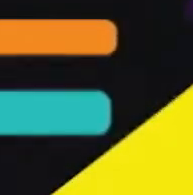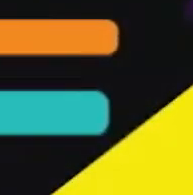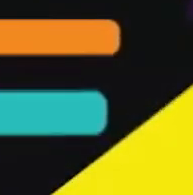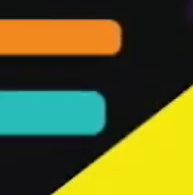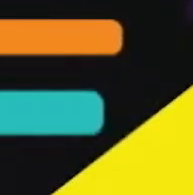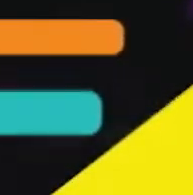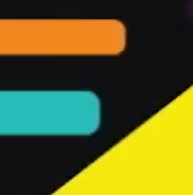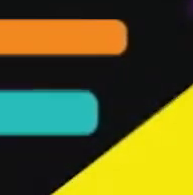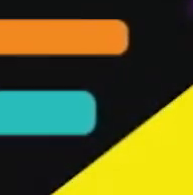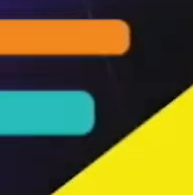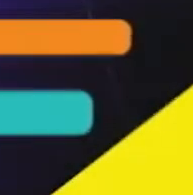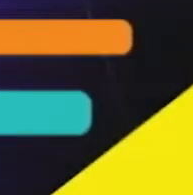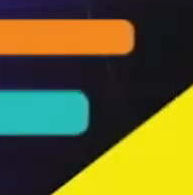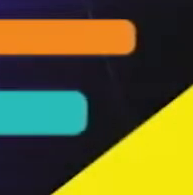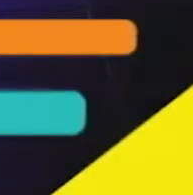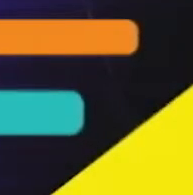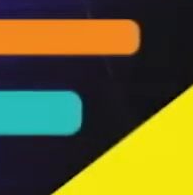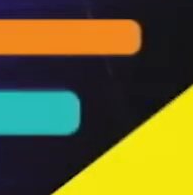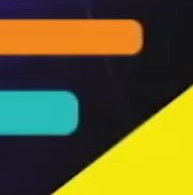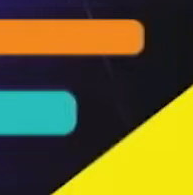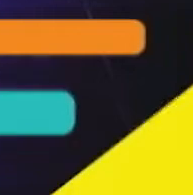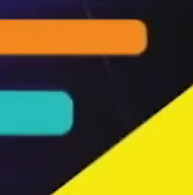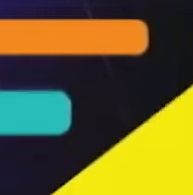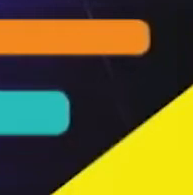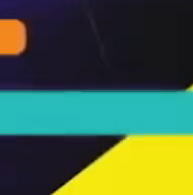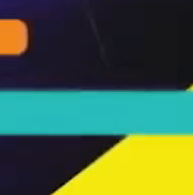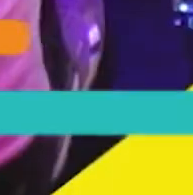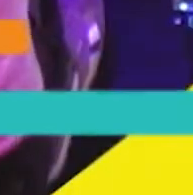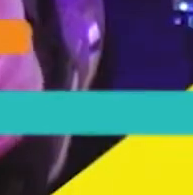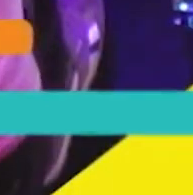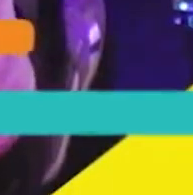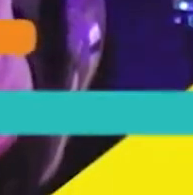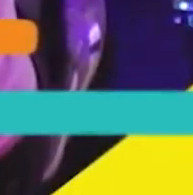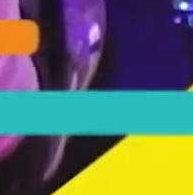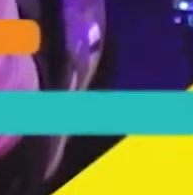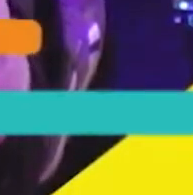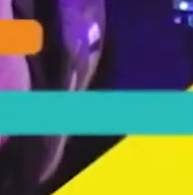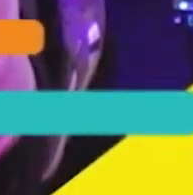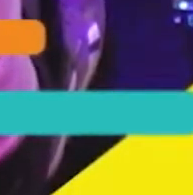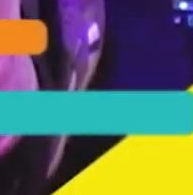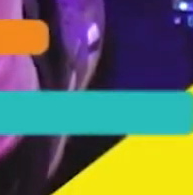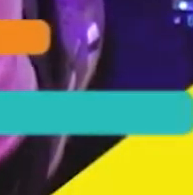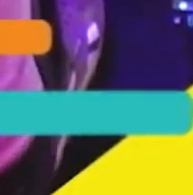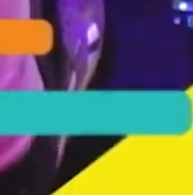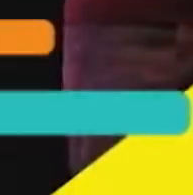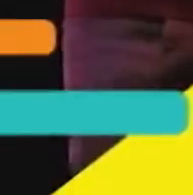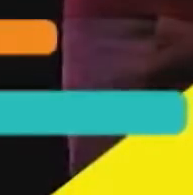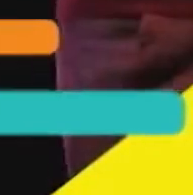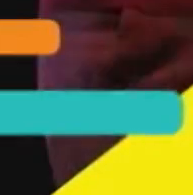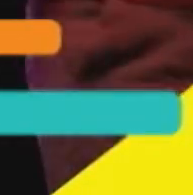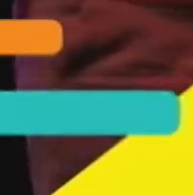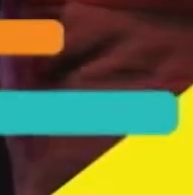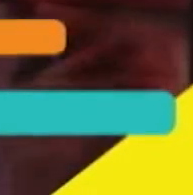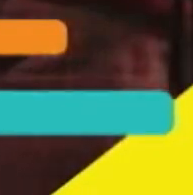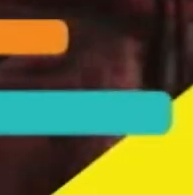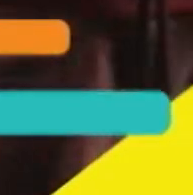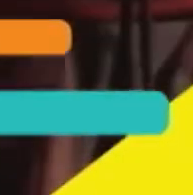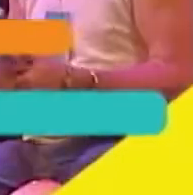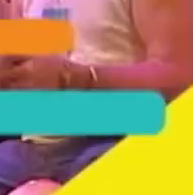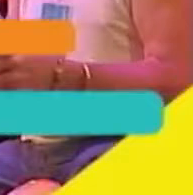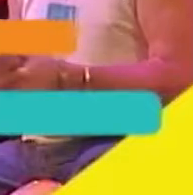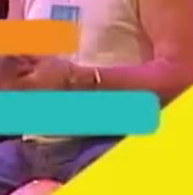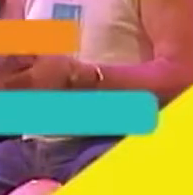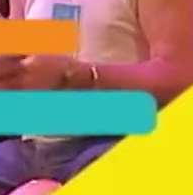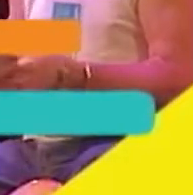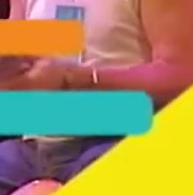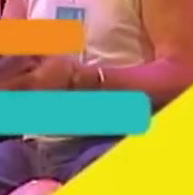de la orquesta puertorriqueña El Macabeo, sus temas llenos de ritmo y pasión, el talento de sus integrantes y sus